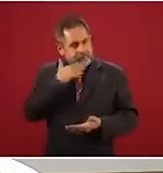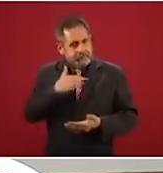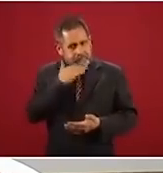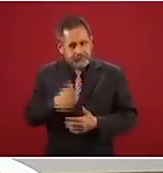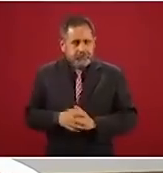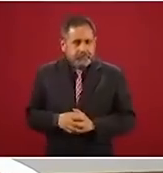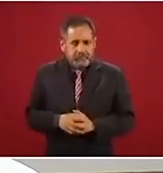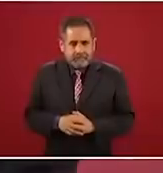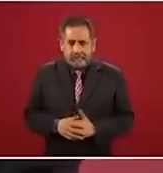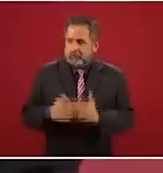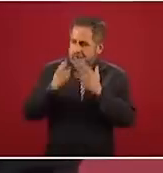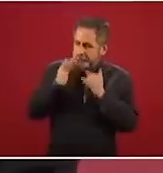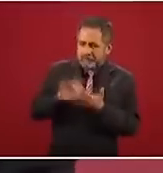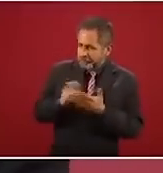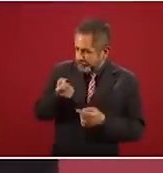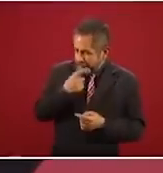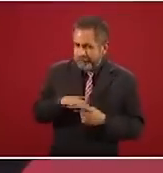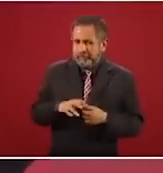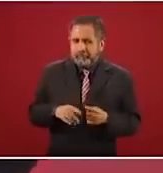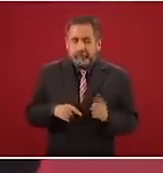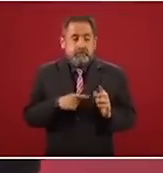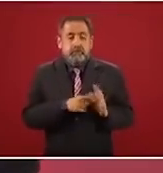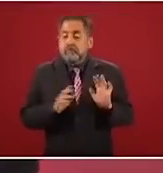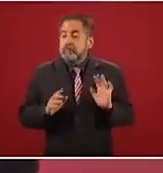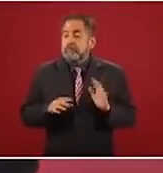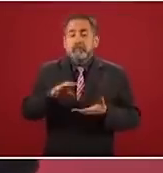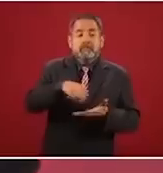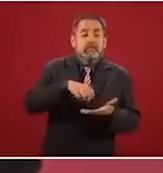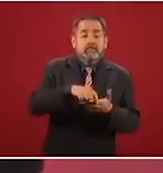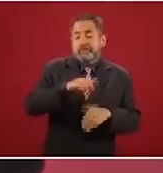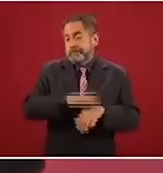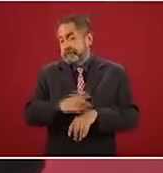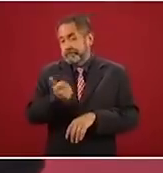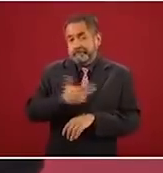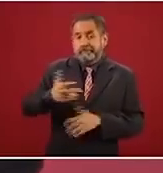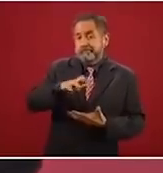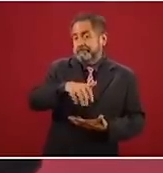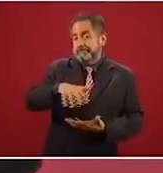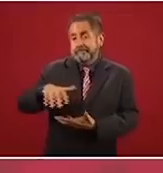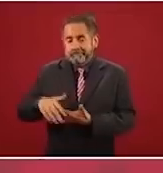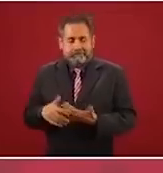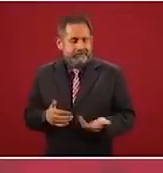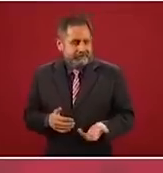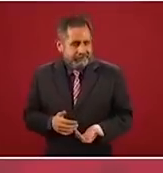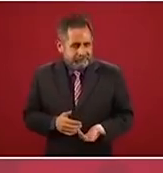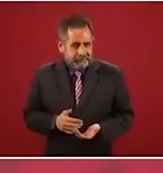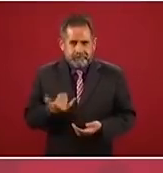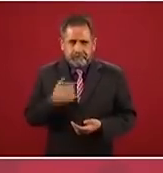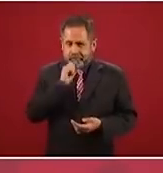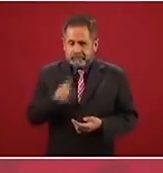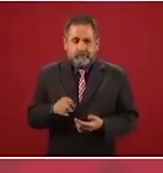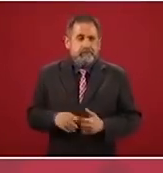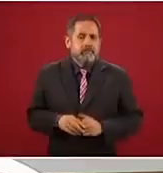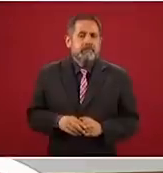no había medicinas, las que habían se compraban muy caras, y